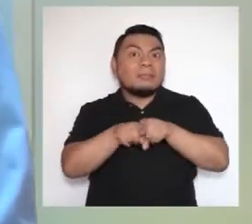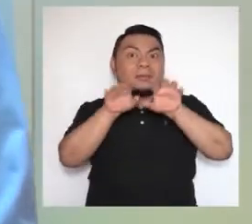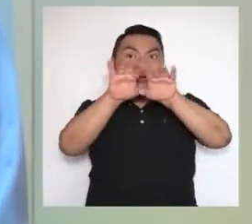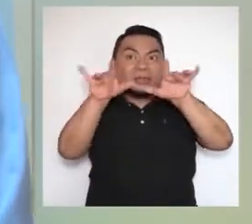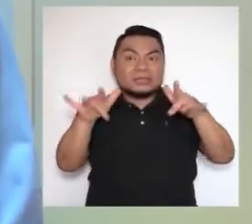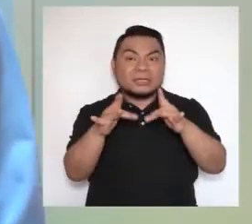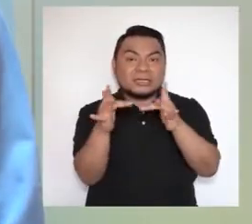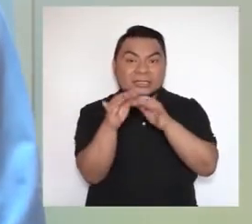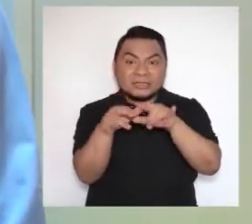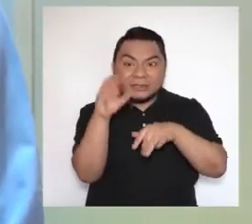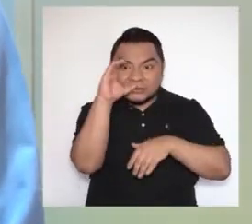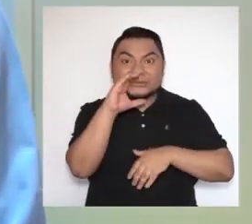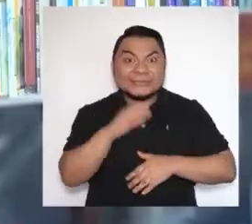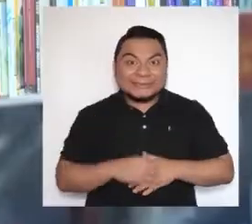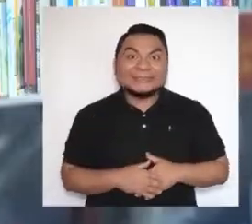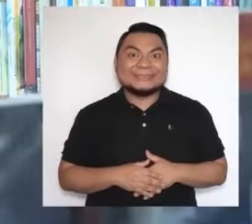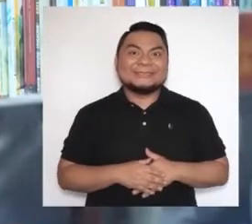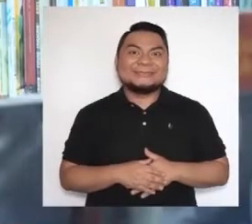en internet.